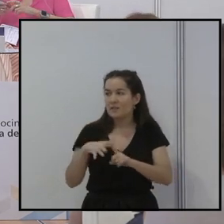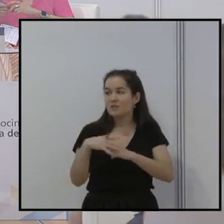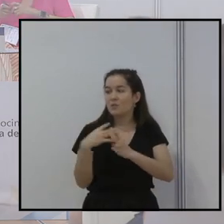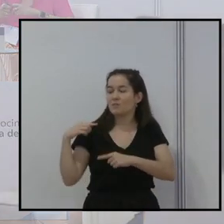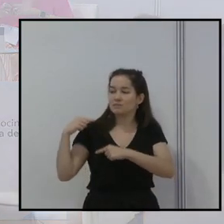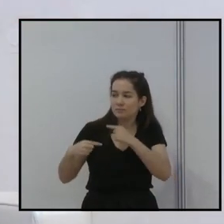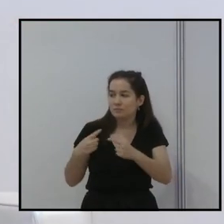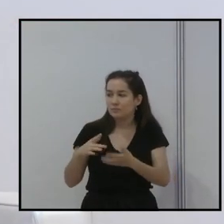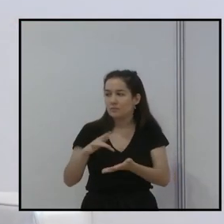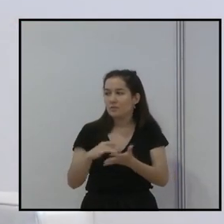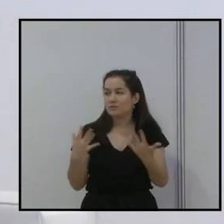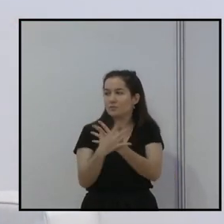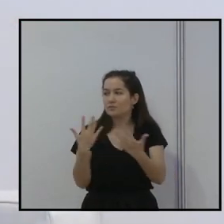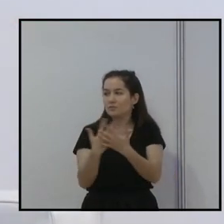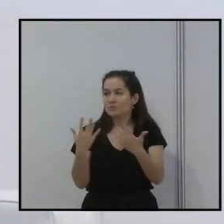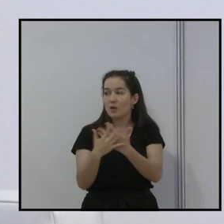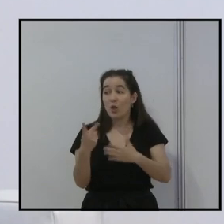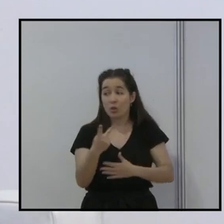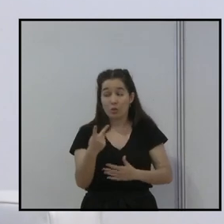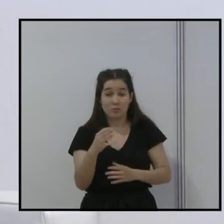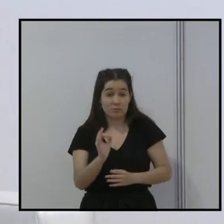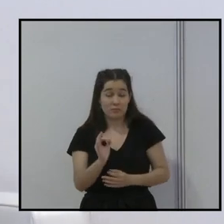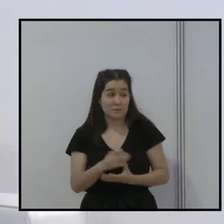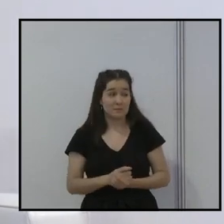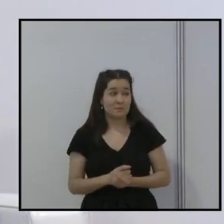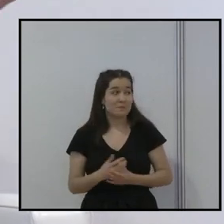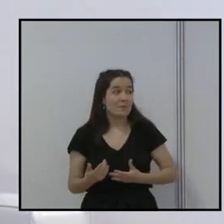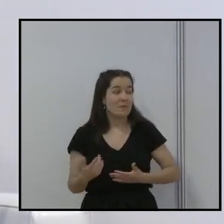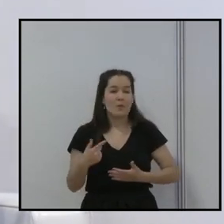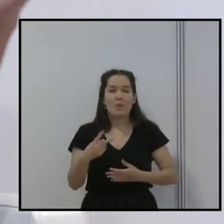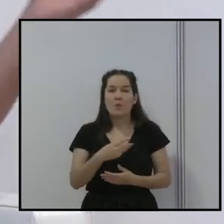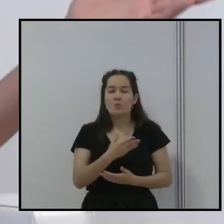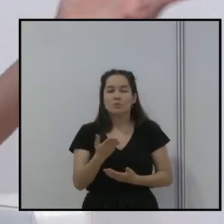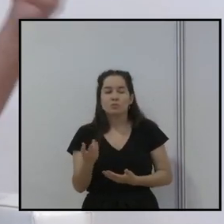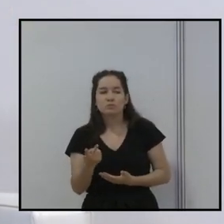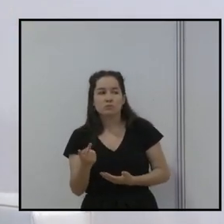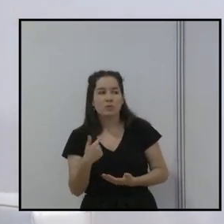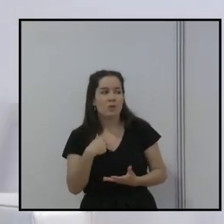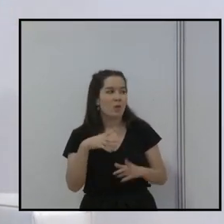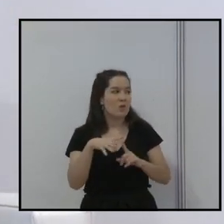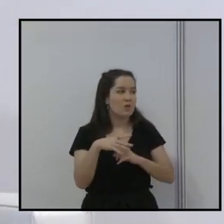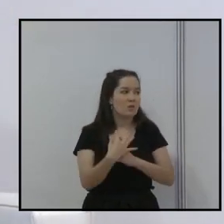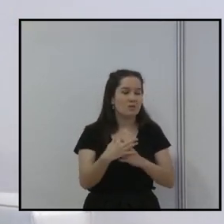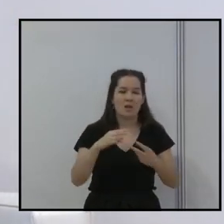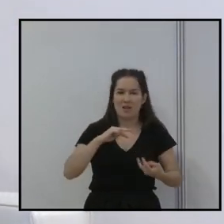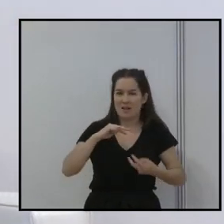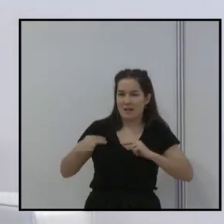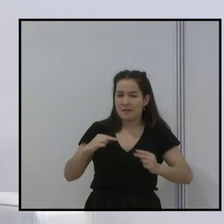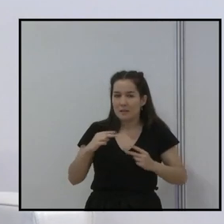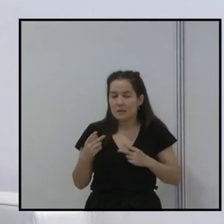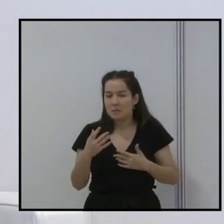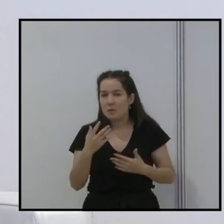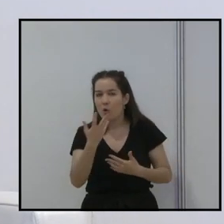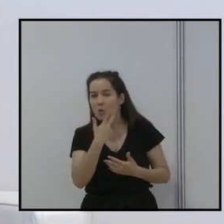difícil saber. Sí. En vuestro caso hicisteis un poco reflexión de esto. ¿Tenéis más o menos claro, sobre todo el tema de las circunstancias, cómo es uno genéticamente? Bueno, pues eso no hay mucho que